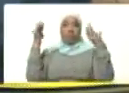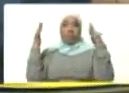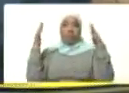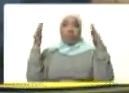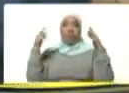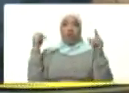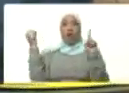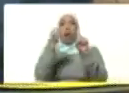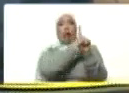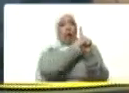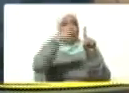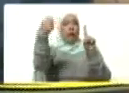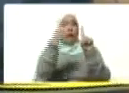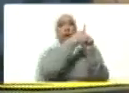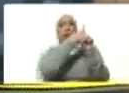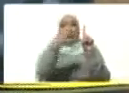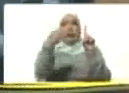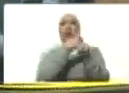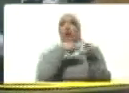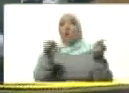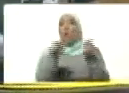Repudiamos las campañas contra Nicaragua